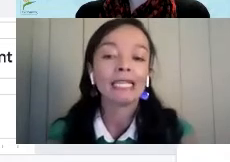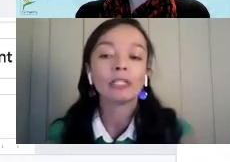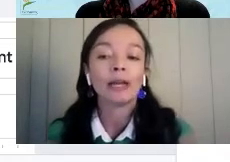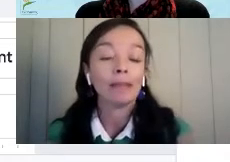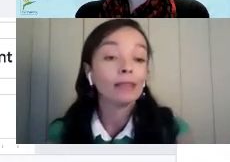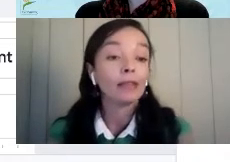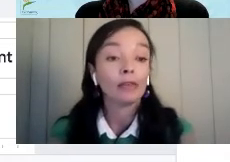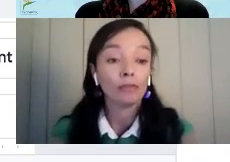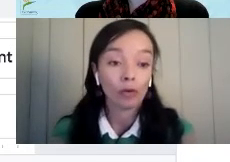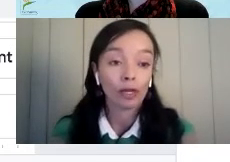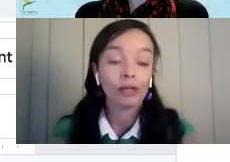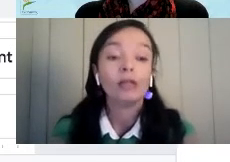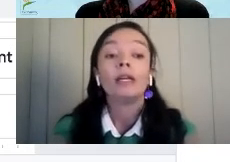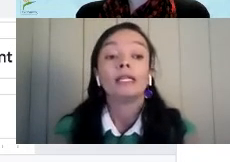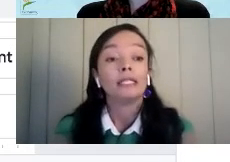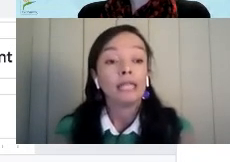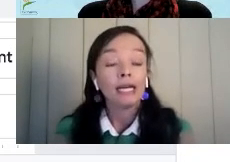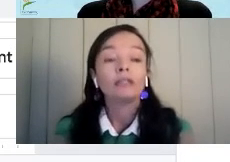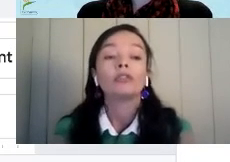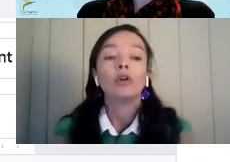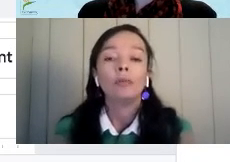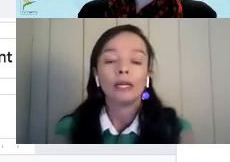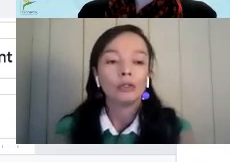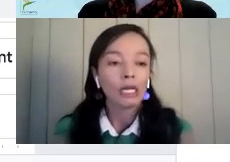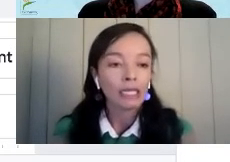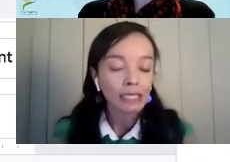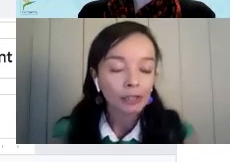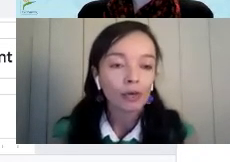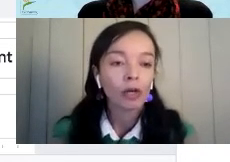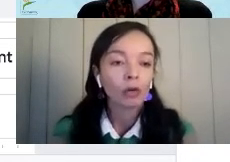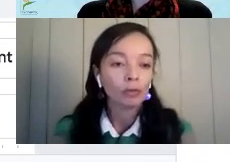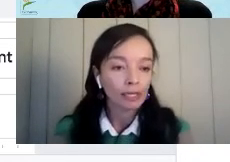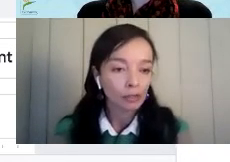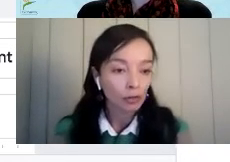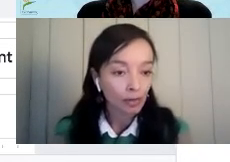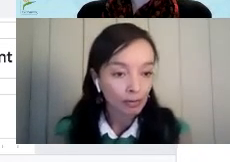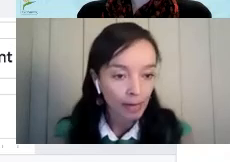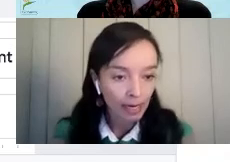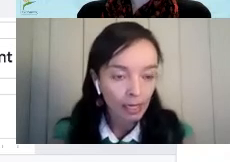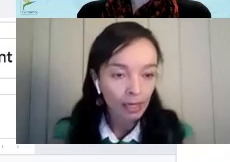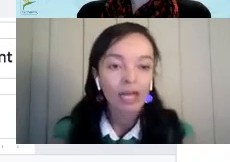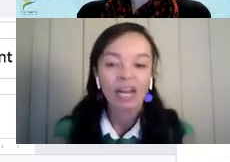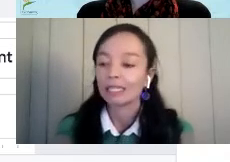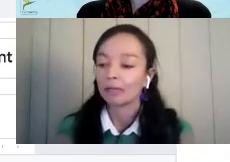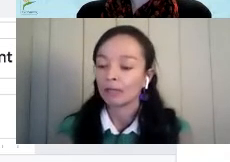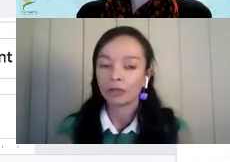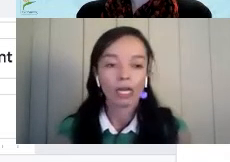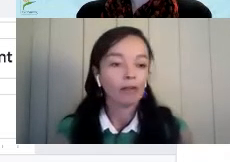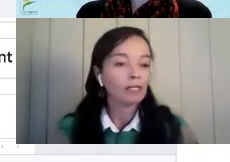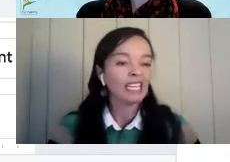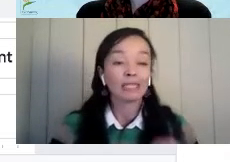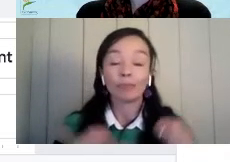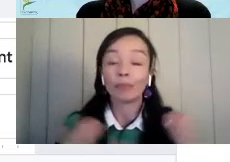señales solamente de enfoque, las señales son para ayudarle al niño a una comunicación temprana, a ser más